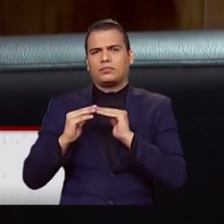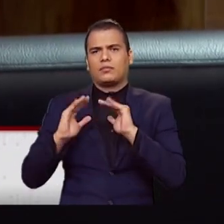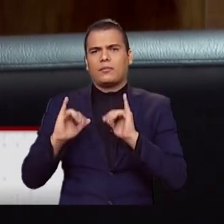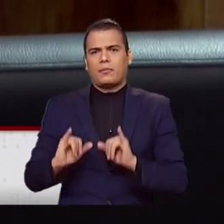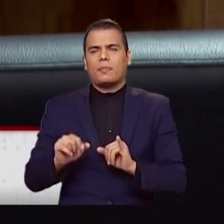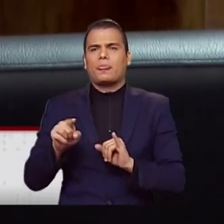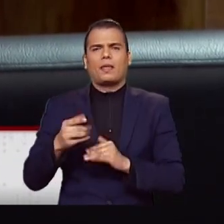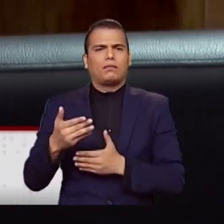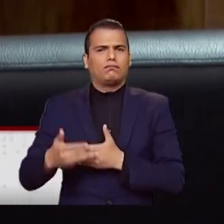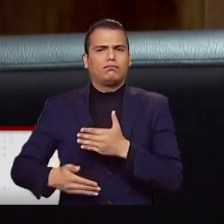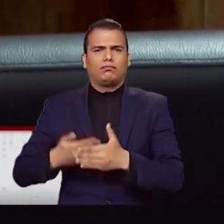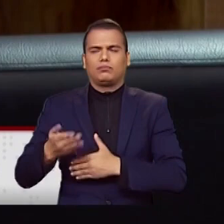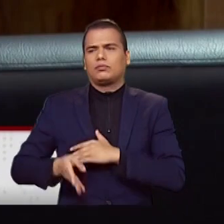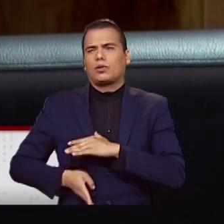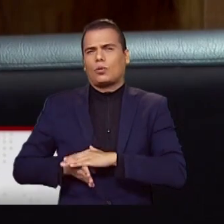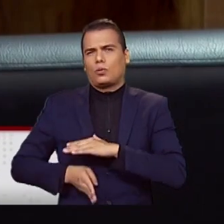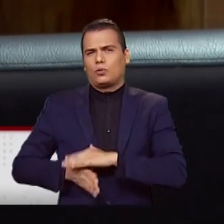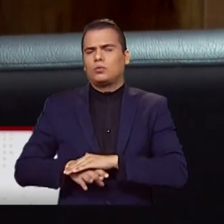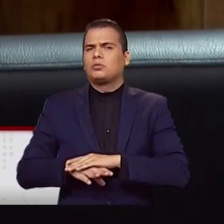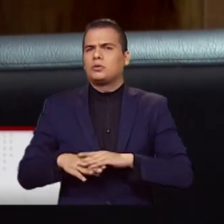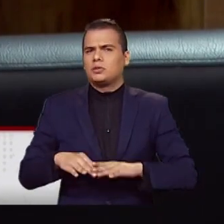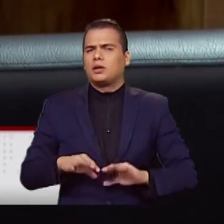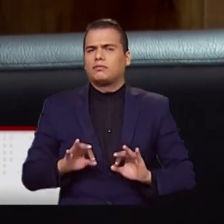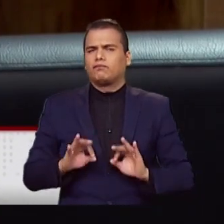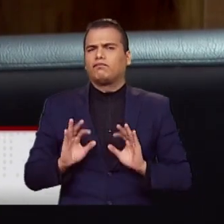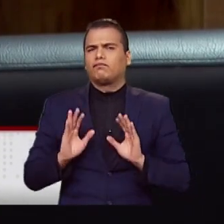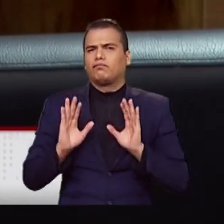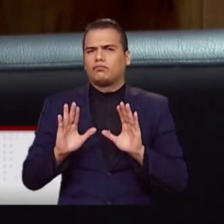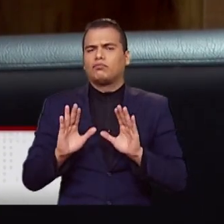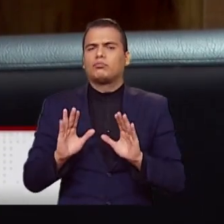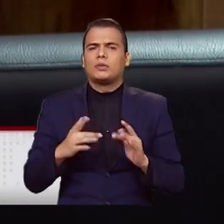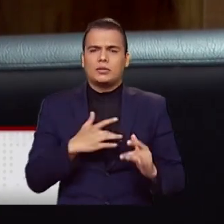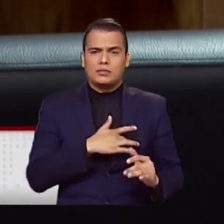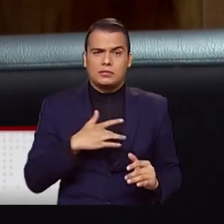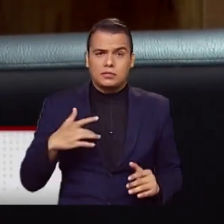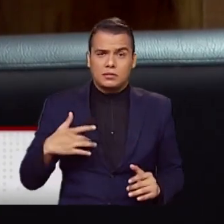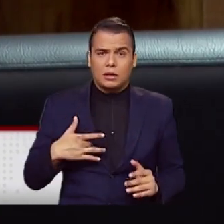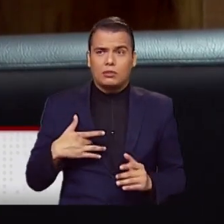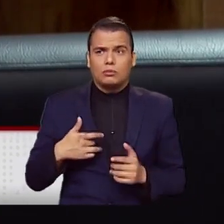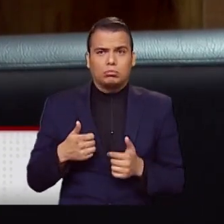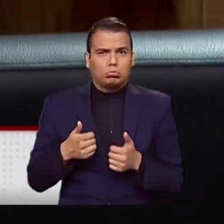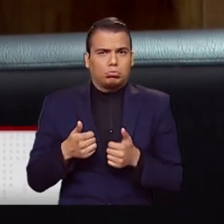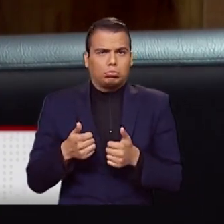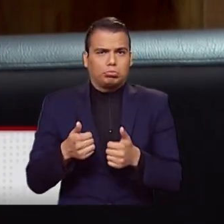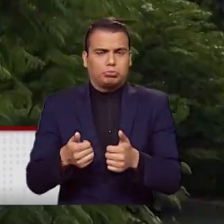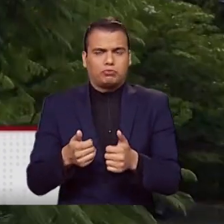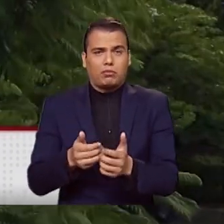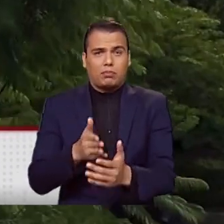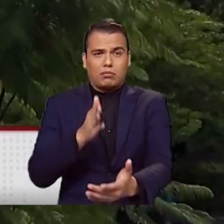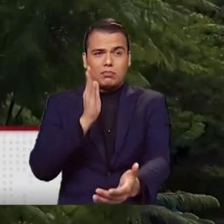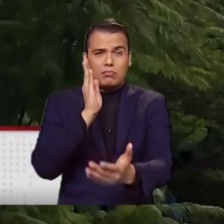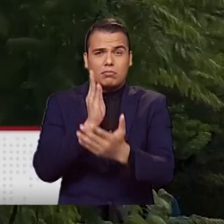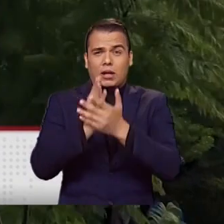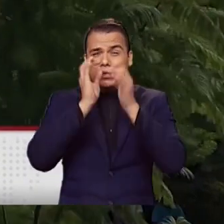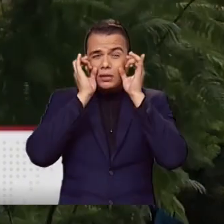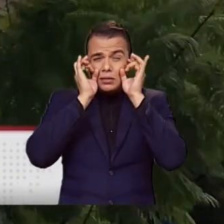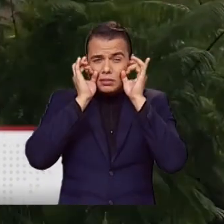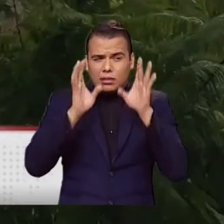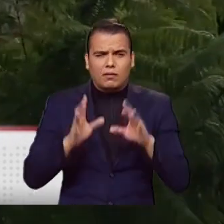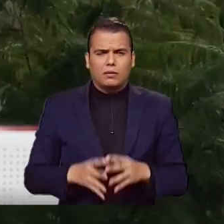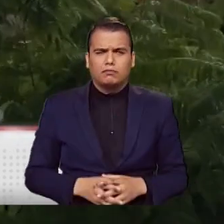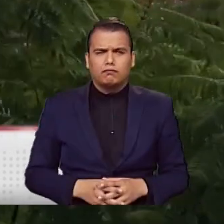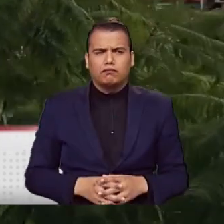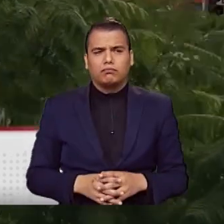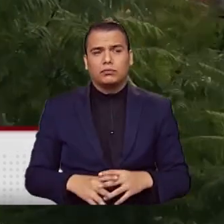encuentran en un proceso obviamente de recuperación, personas que en su estado de salud no han presentado ninguna dificultad, gracias a Dios, y